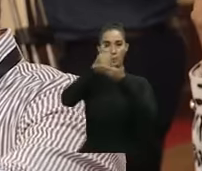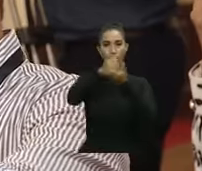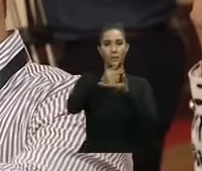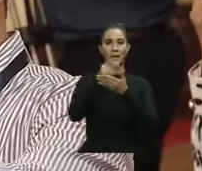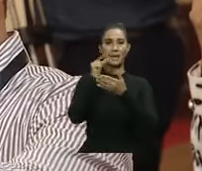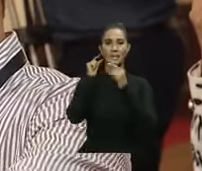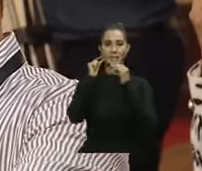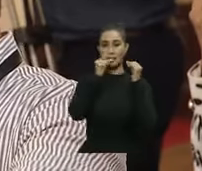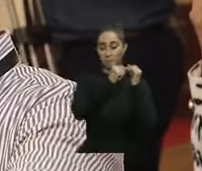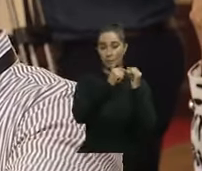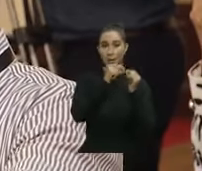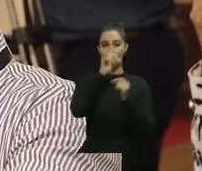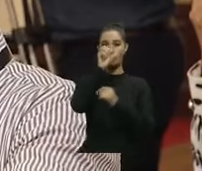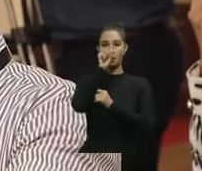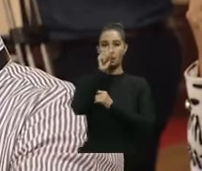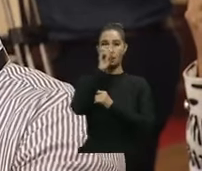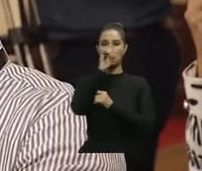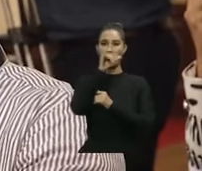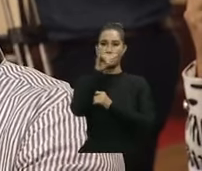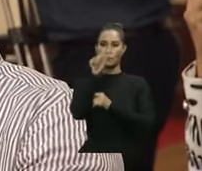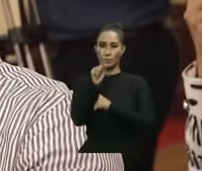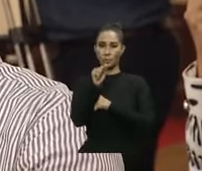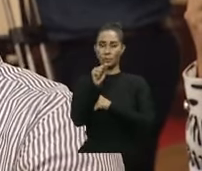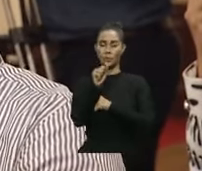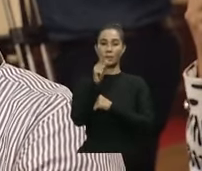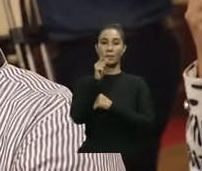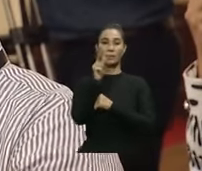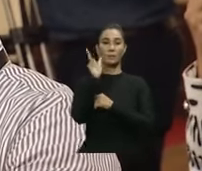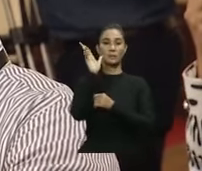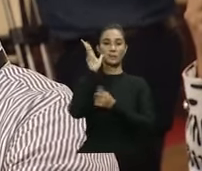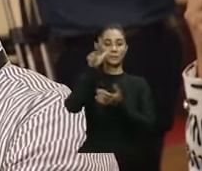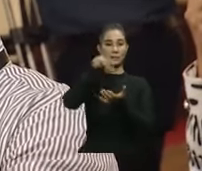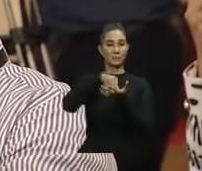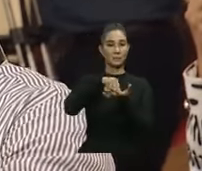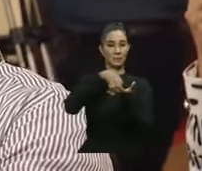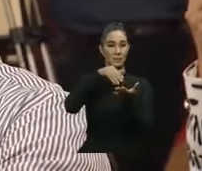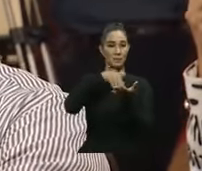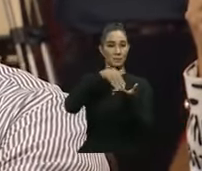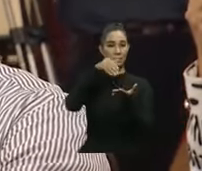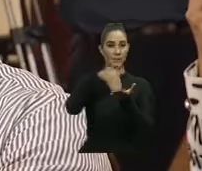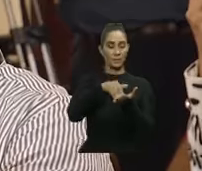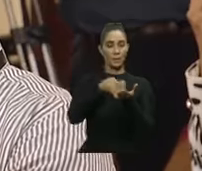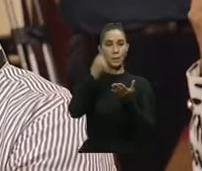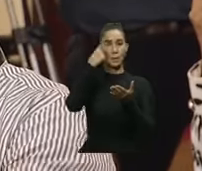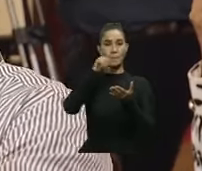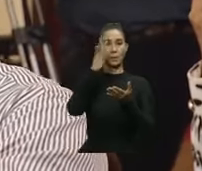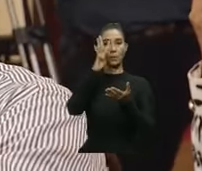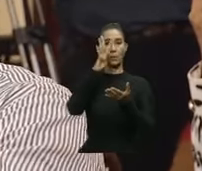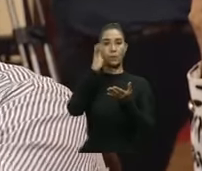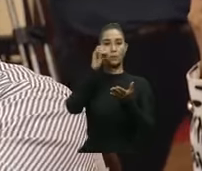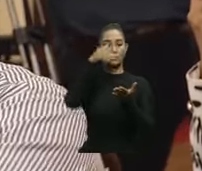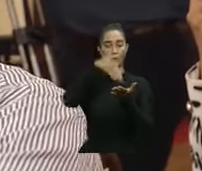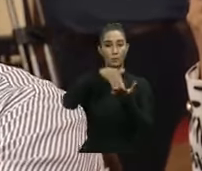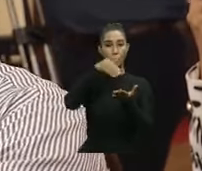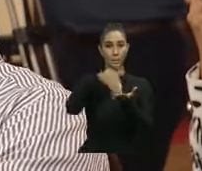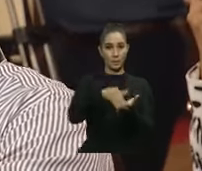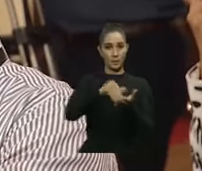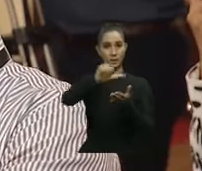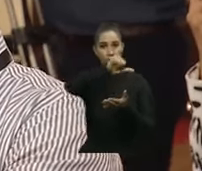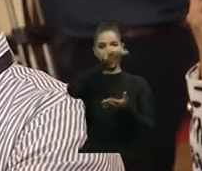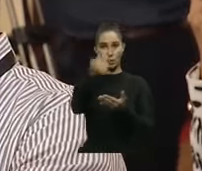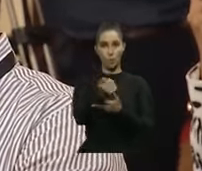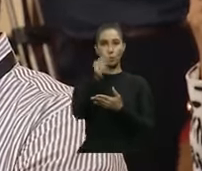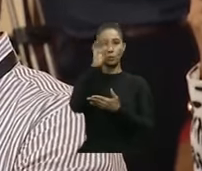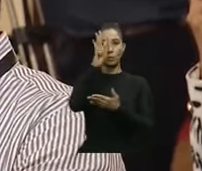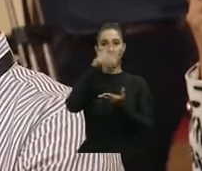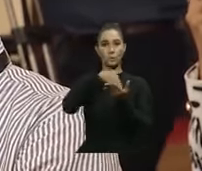cálculo que dio el ministro de Industria y Comercio dijo que ronda los 3 mil millones, sin embargo son 400 y pico por el lado del arroz y otros 400 por